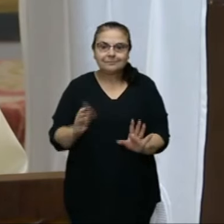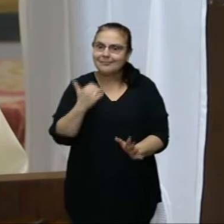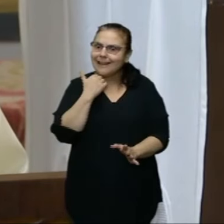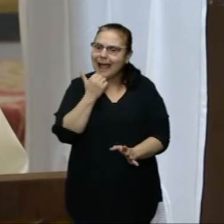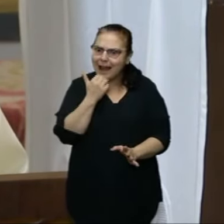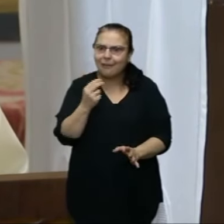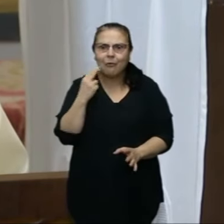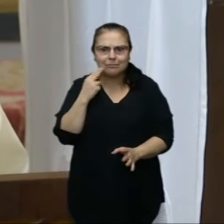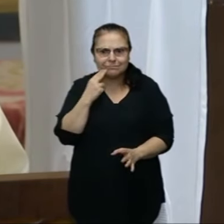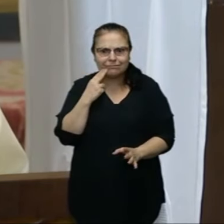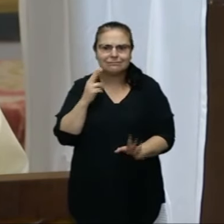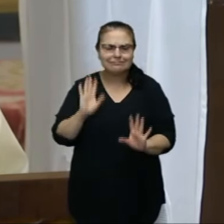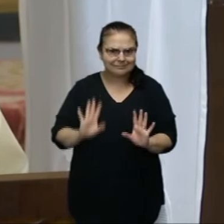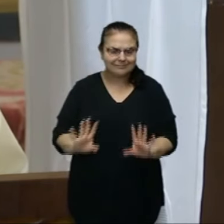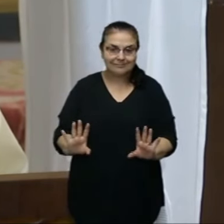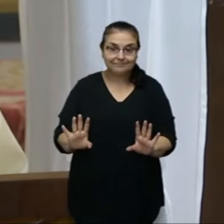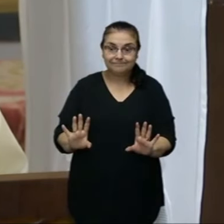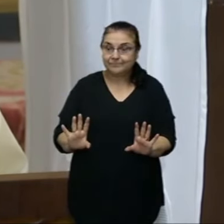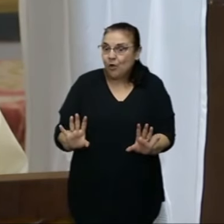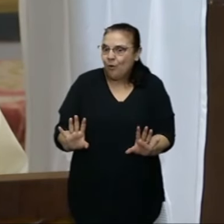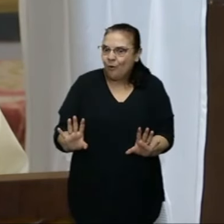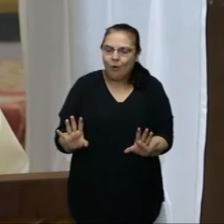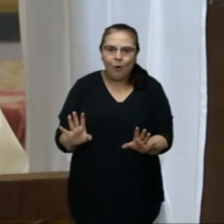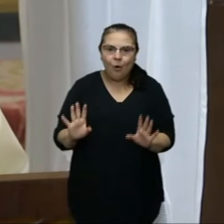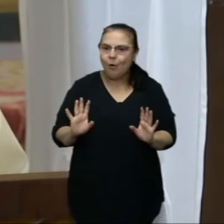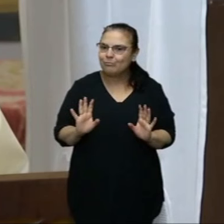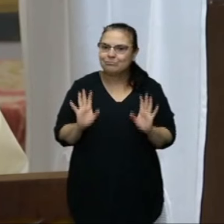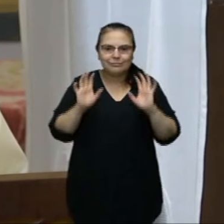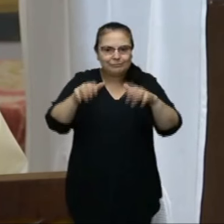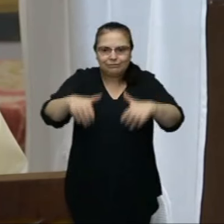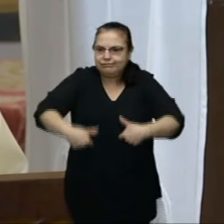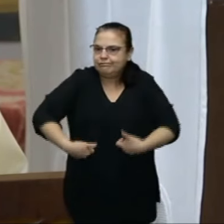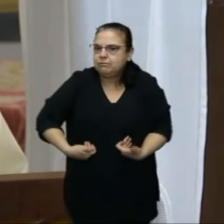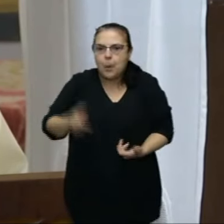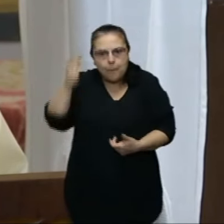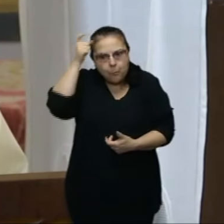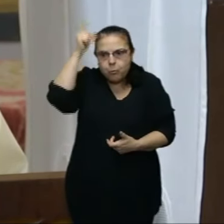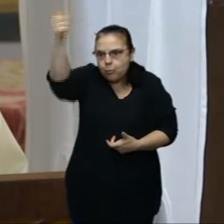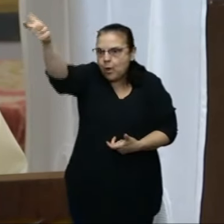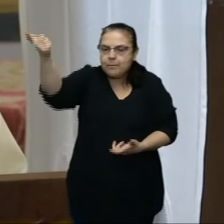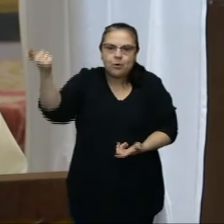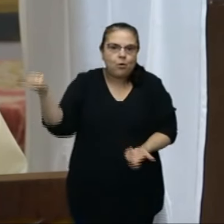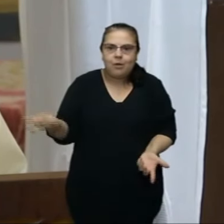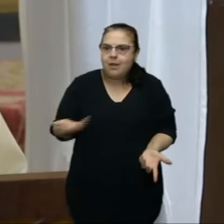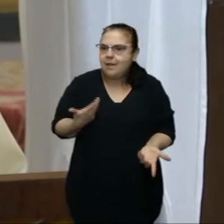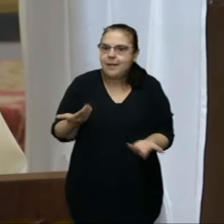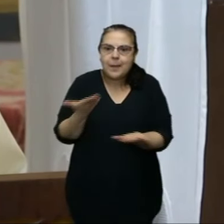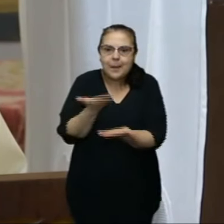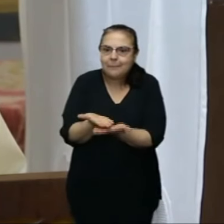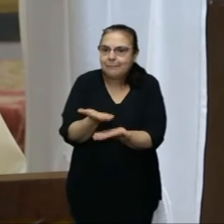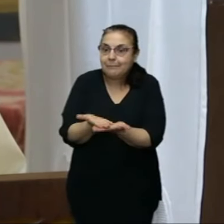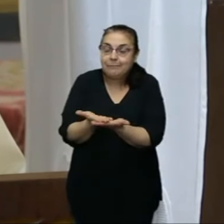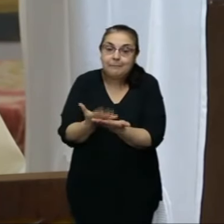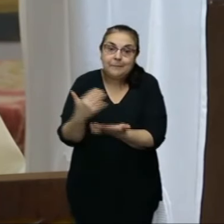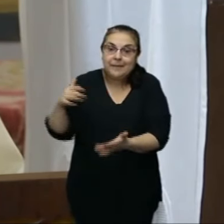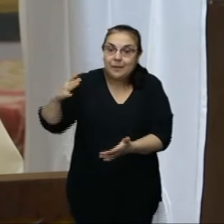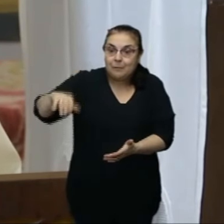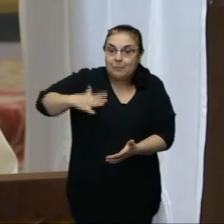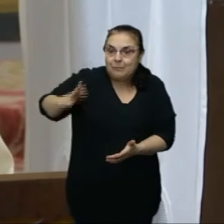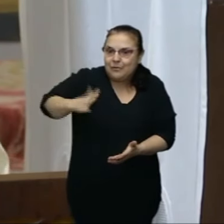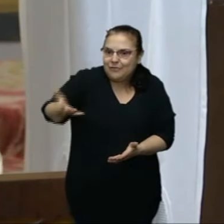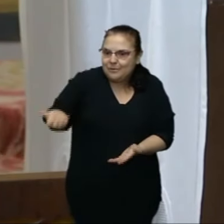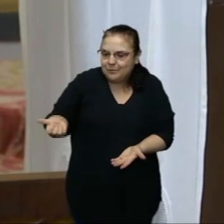pero algo. Total, que me tuve que volver al pueblo para pedir prestada una linterna y de esta manera poder llegar al